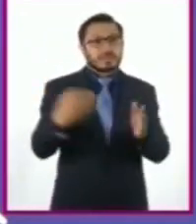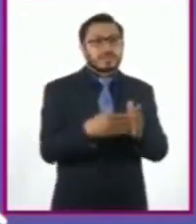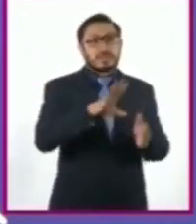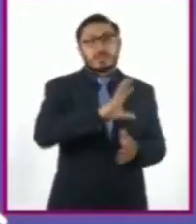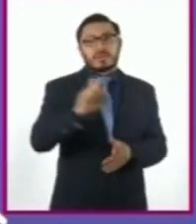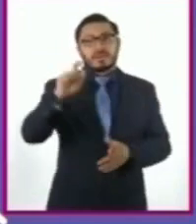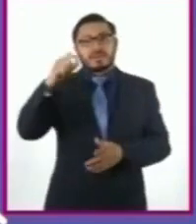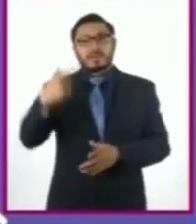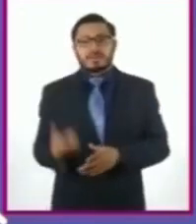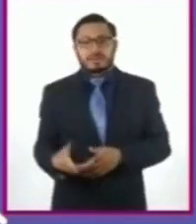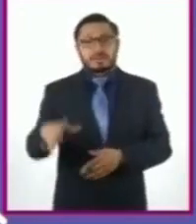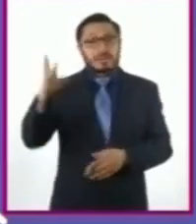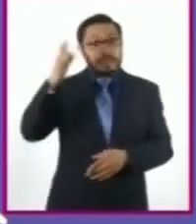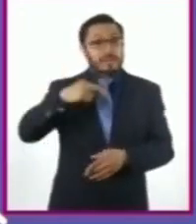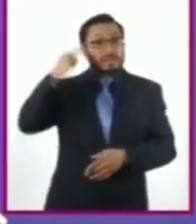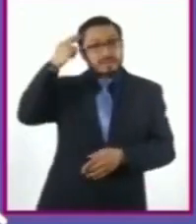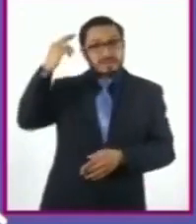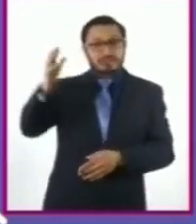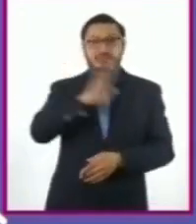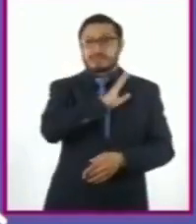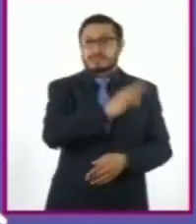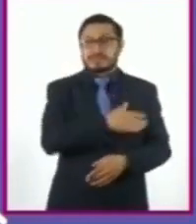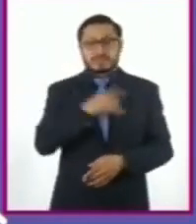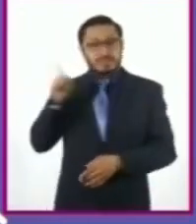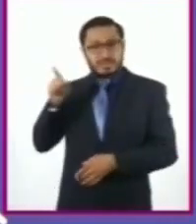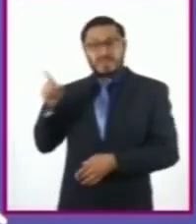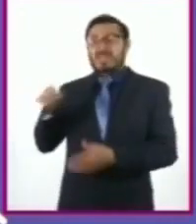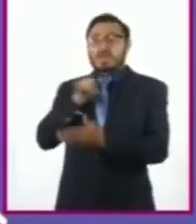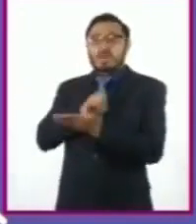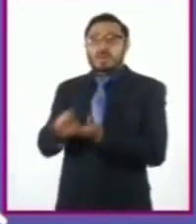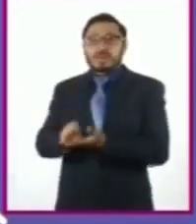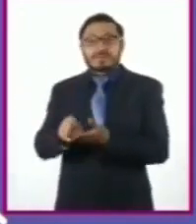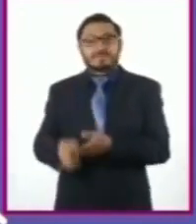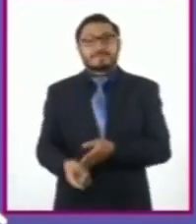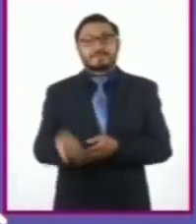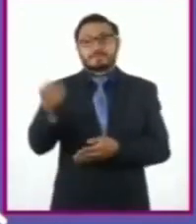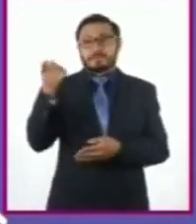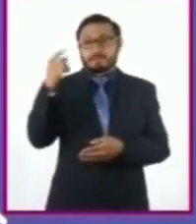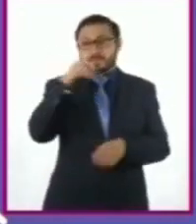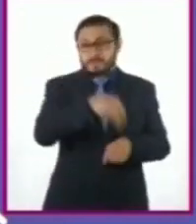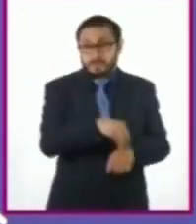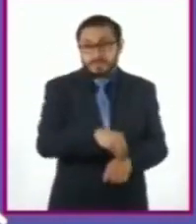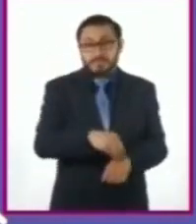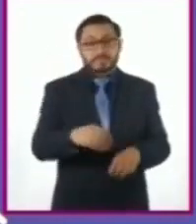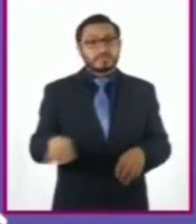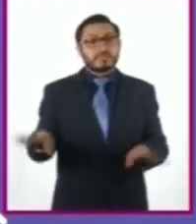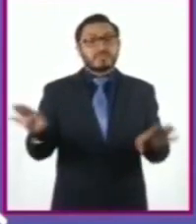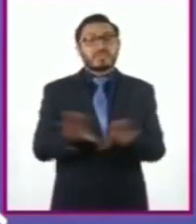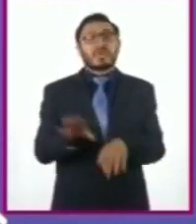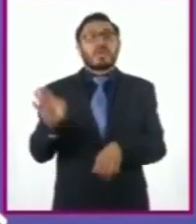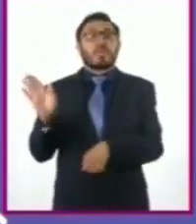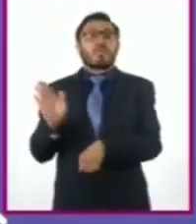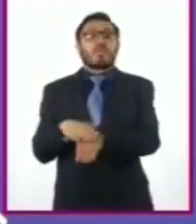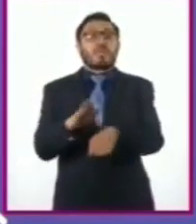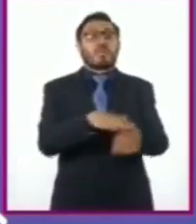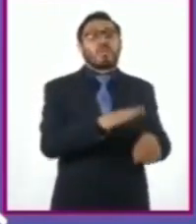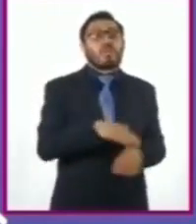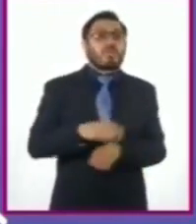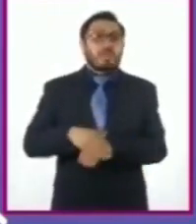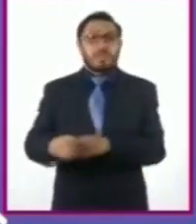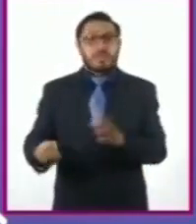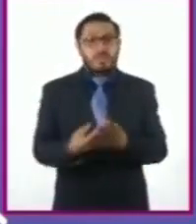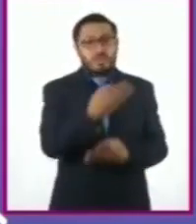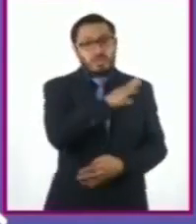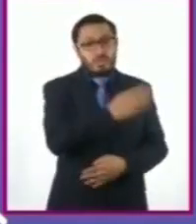1527, el rey de España decidió instituir una audiencia en Nueva España para